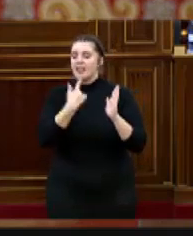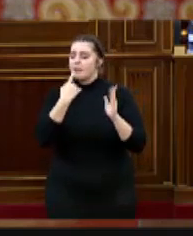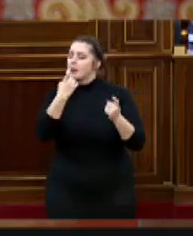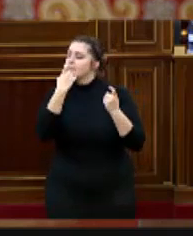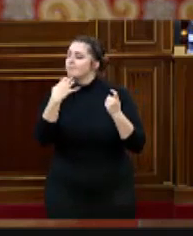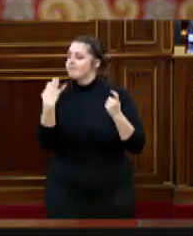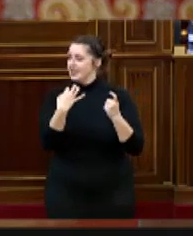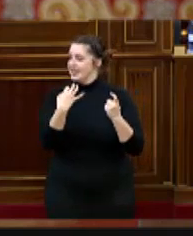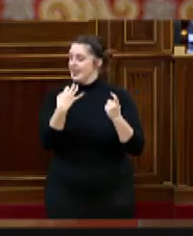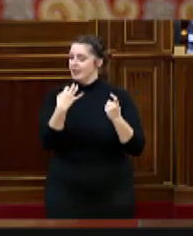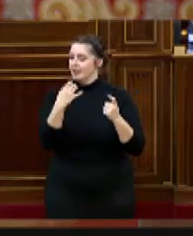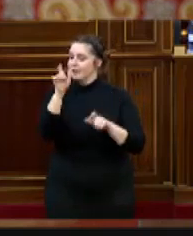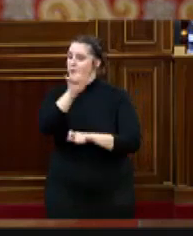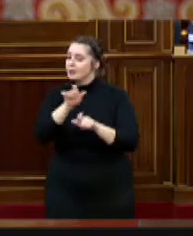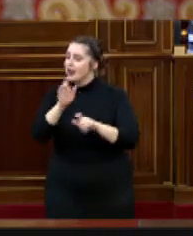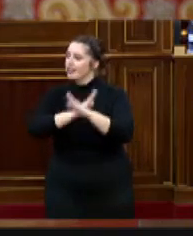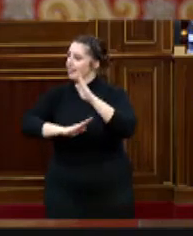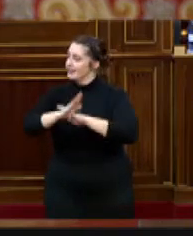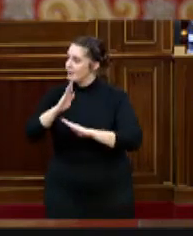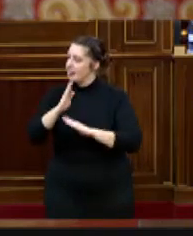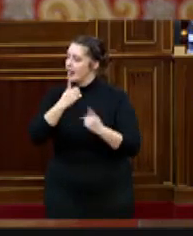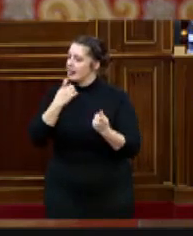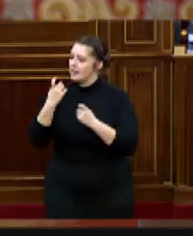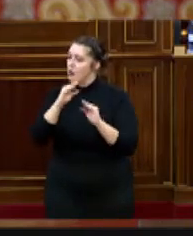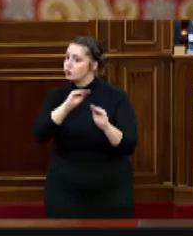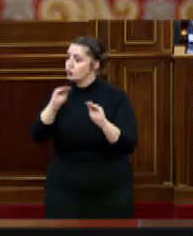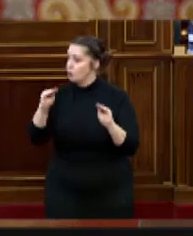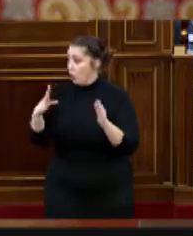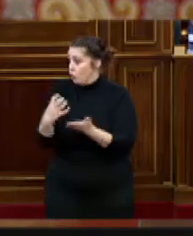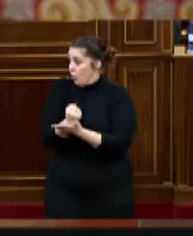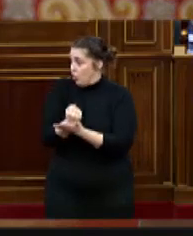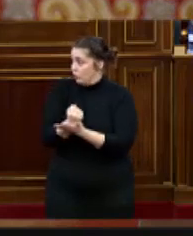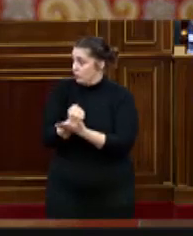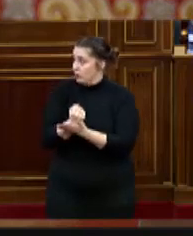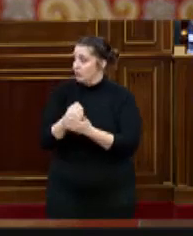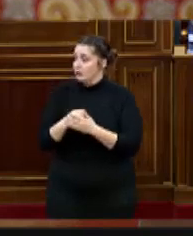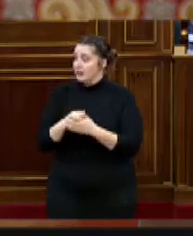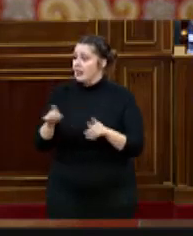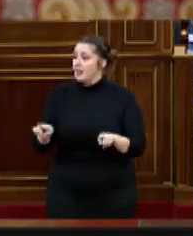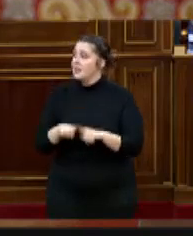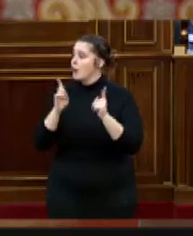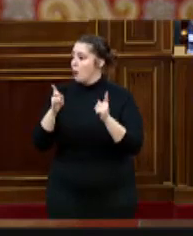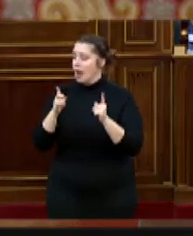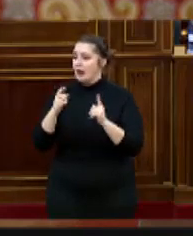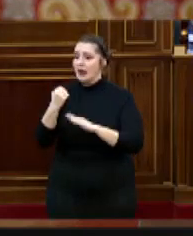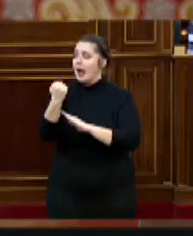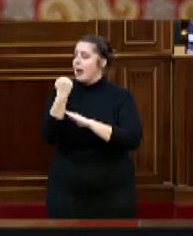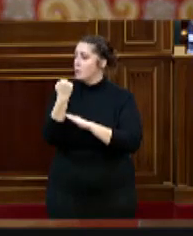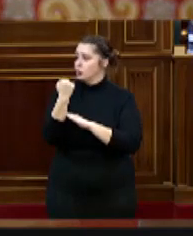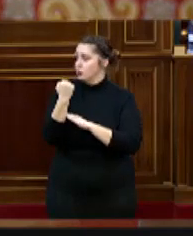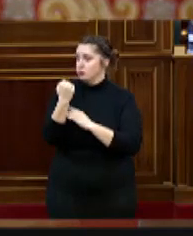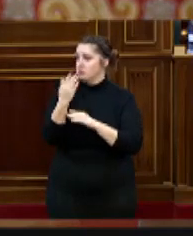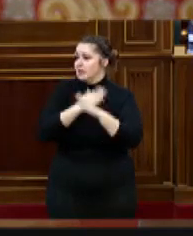enseña y las personas con discapacidad la necesidad que tenemos todos sin distinción de apoyos mutuos